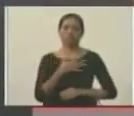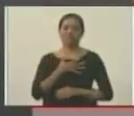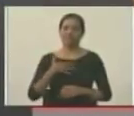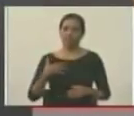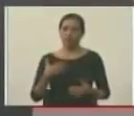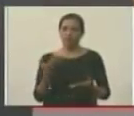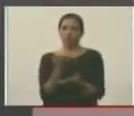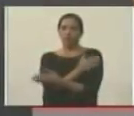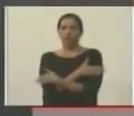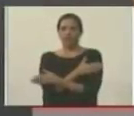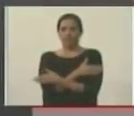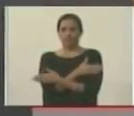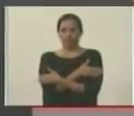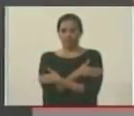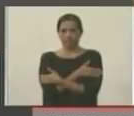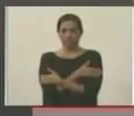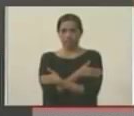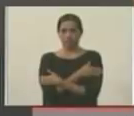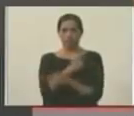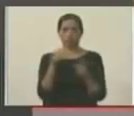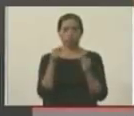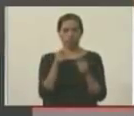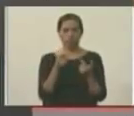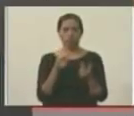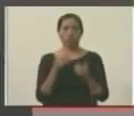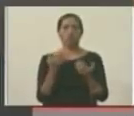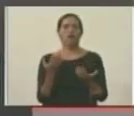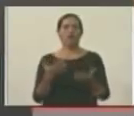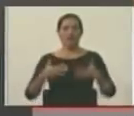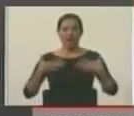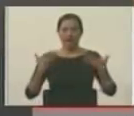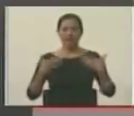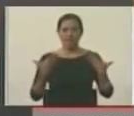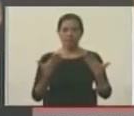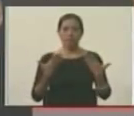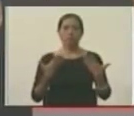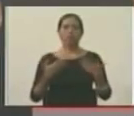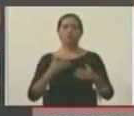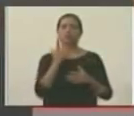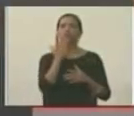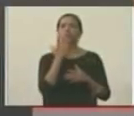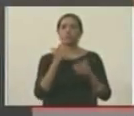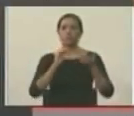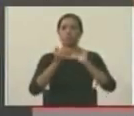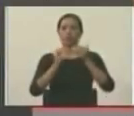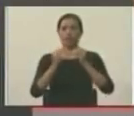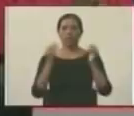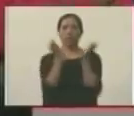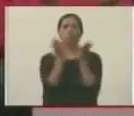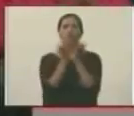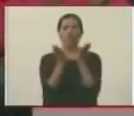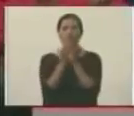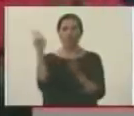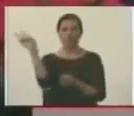felicitar por su ánimo y su moral a los estudiantes de Venezuela, a las maestras,